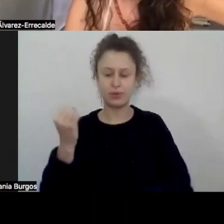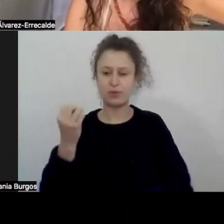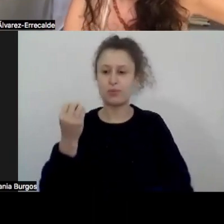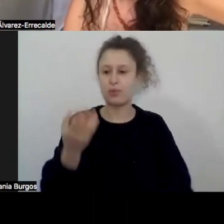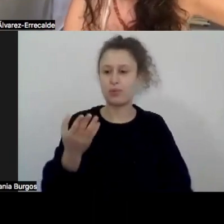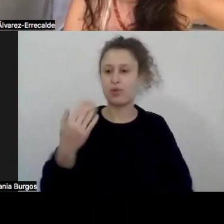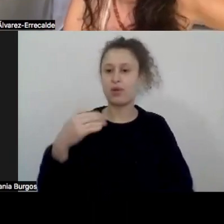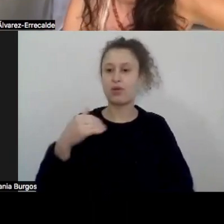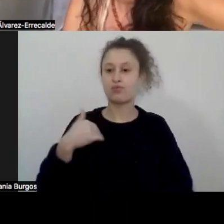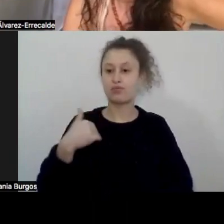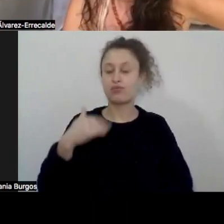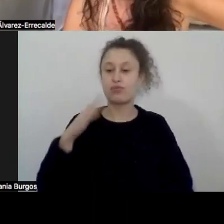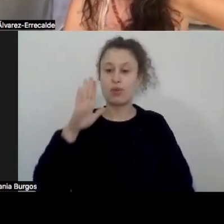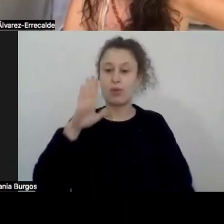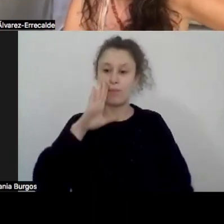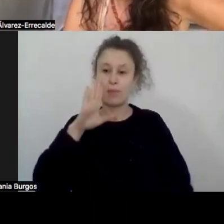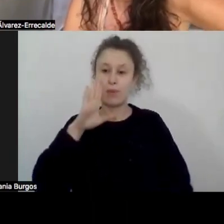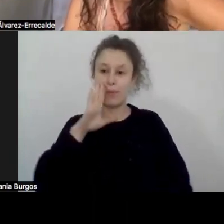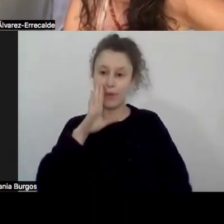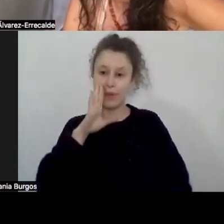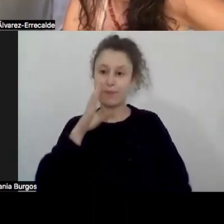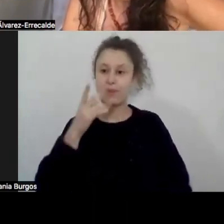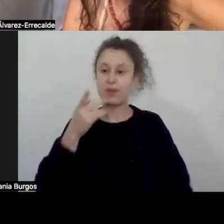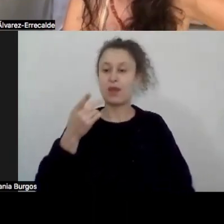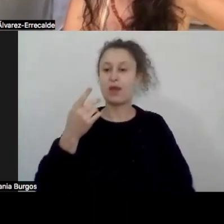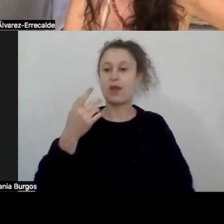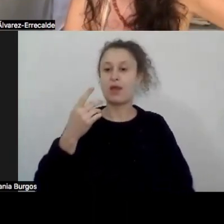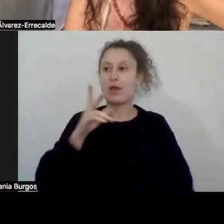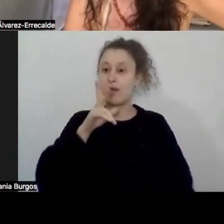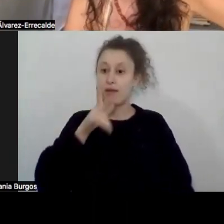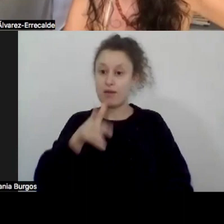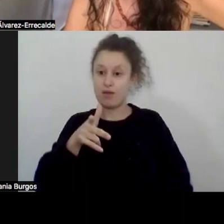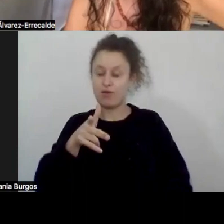dependencia, Neuquén, que nació en 1999